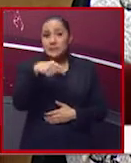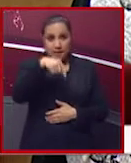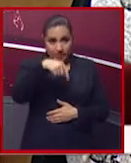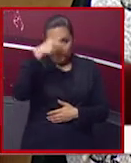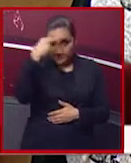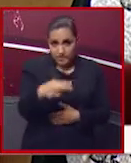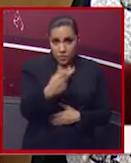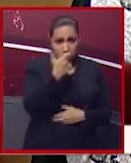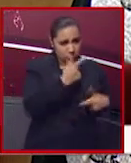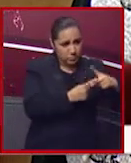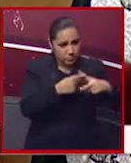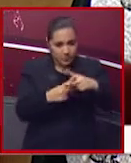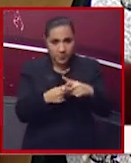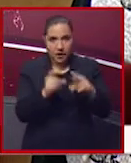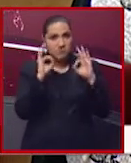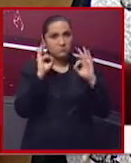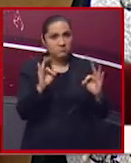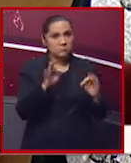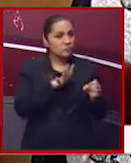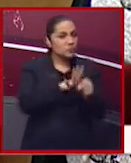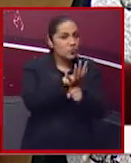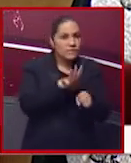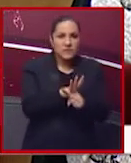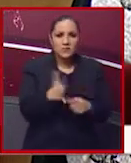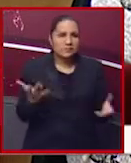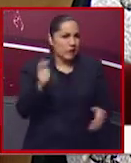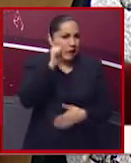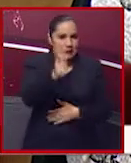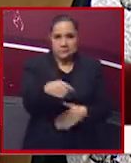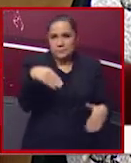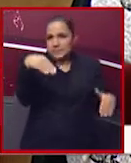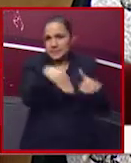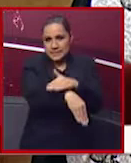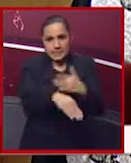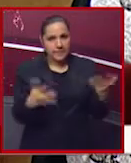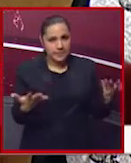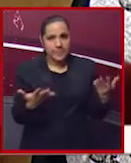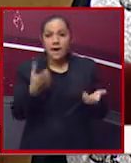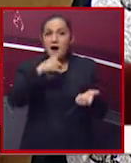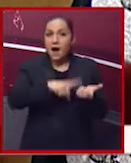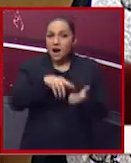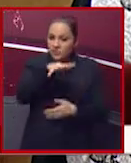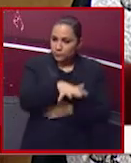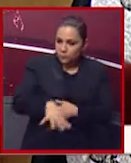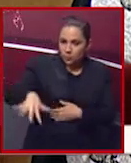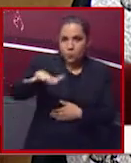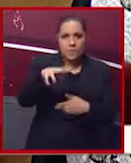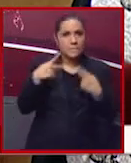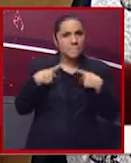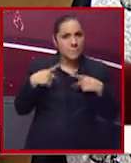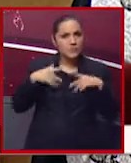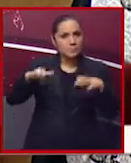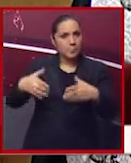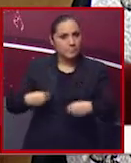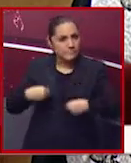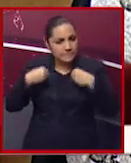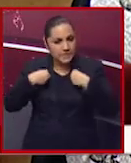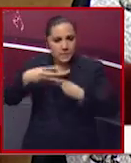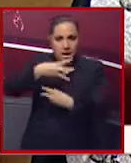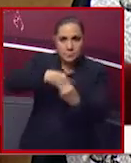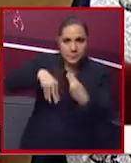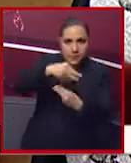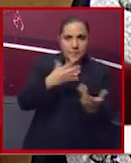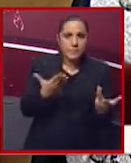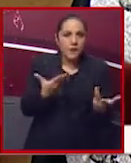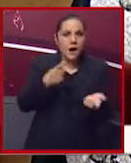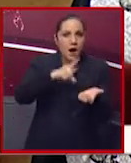en su situación social, en su situación de seguridad pública y en lo que